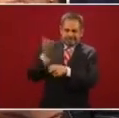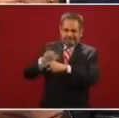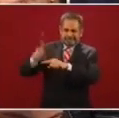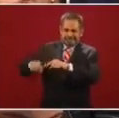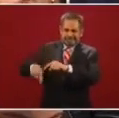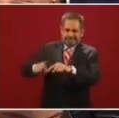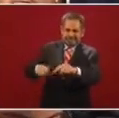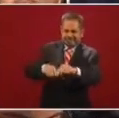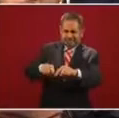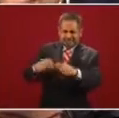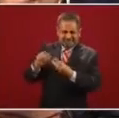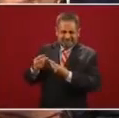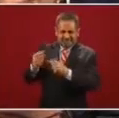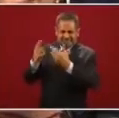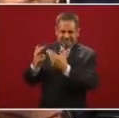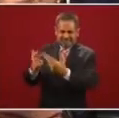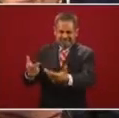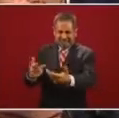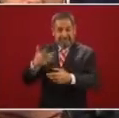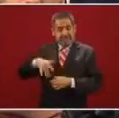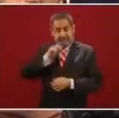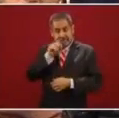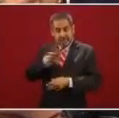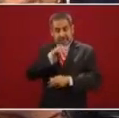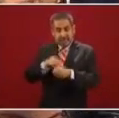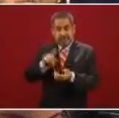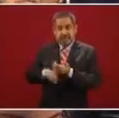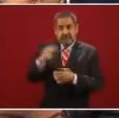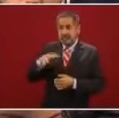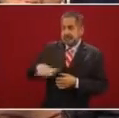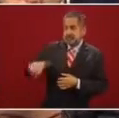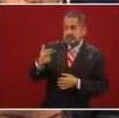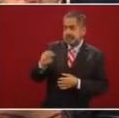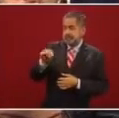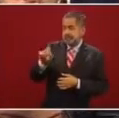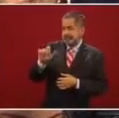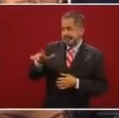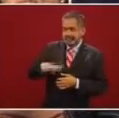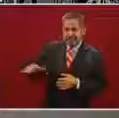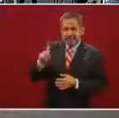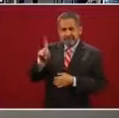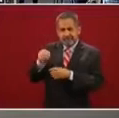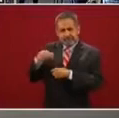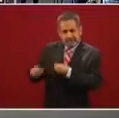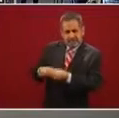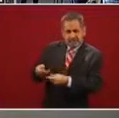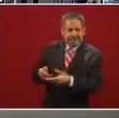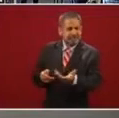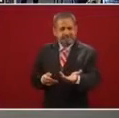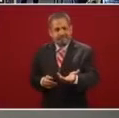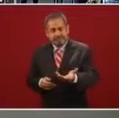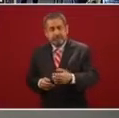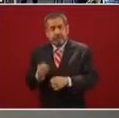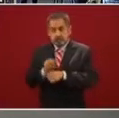las reservas, incluyendo ahorita que usted mencionaba de los humedales, están rellenando los humedales. Se llegó ahorita